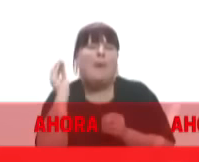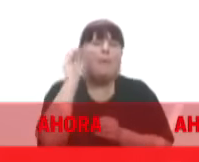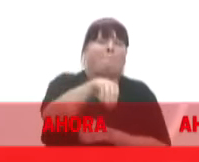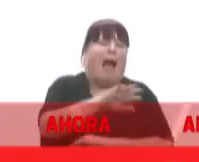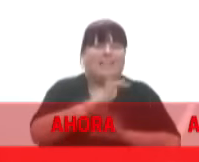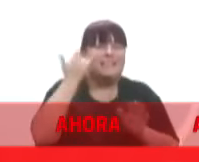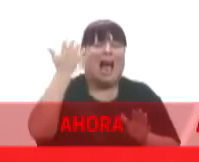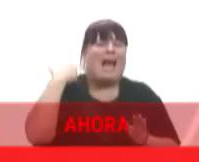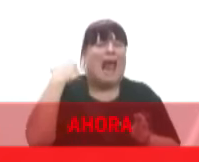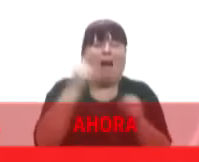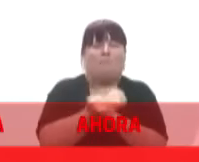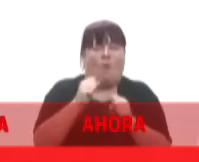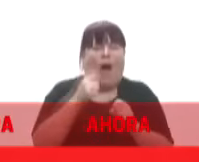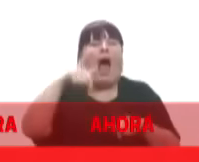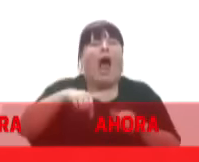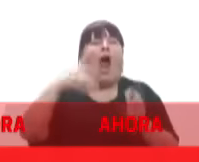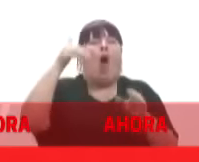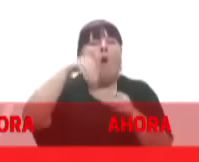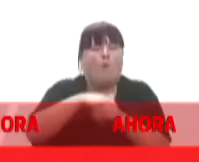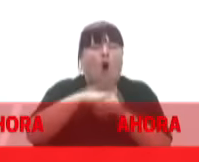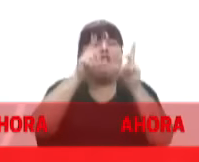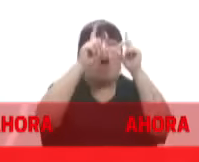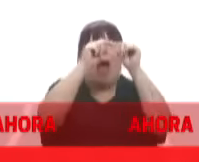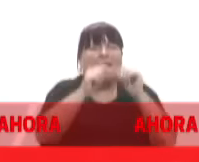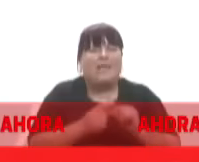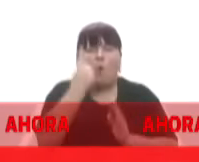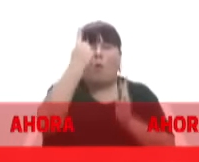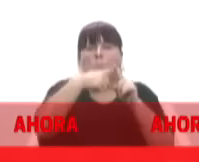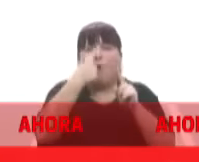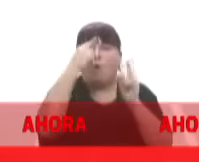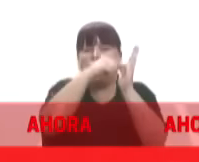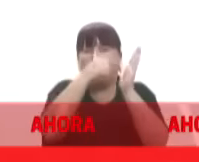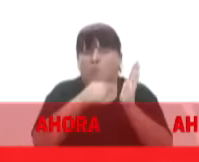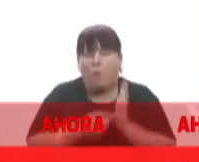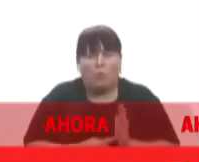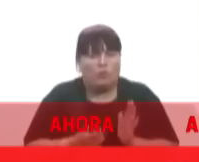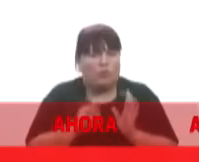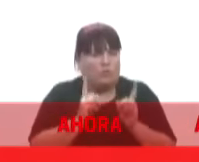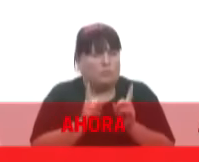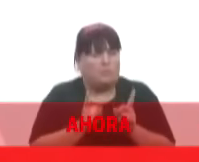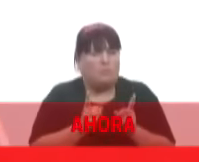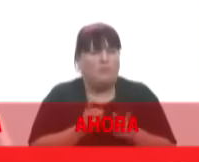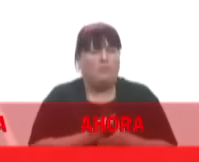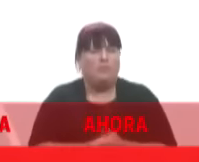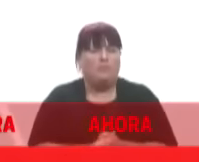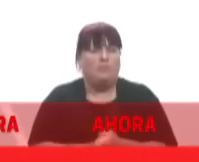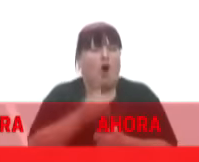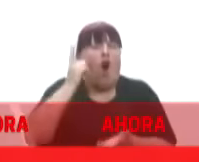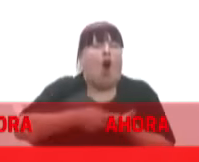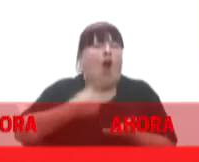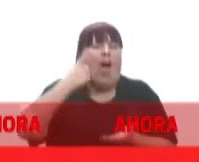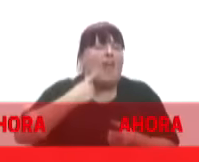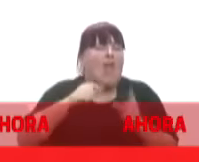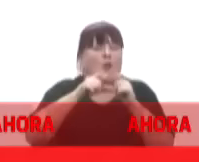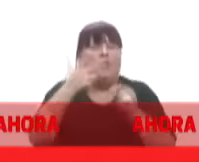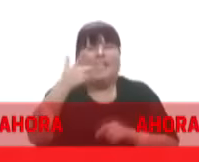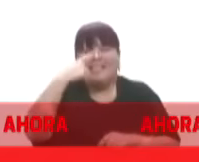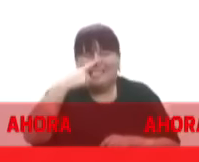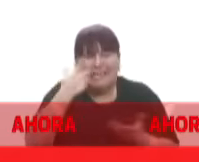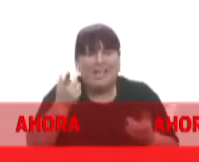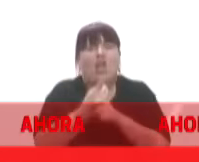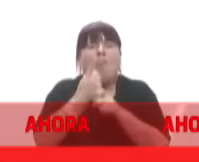incorporaciones. Se pasó a votar el articulado en particular, que es lo que está en el orden del día número 37. Entonces